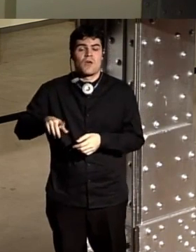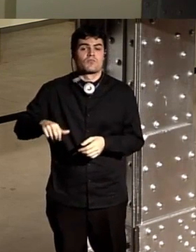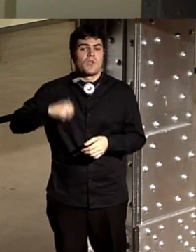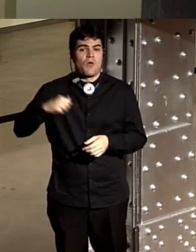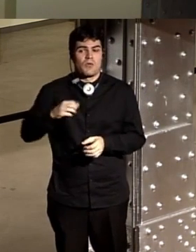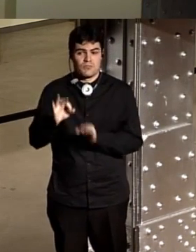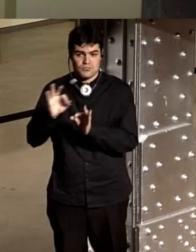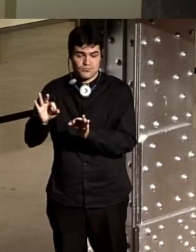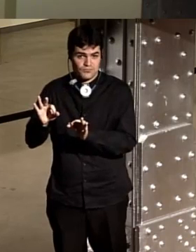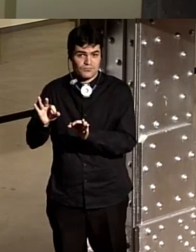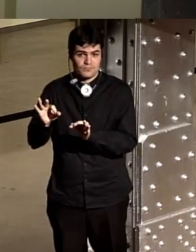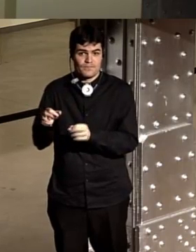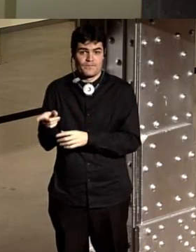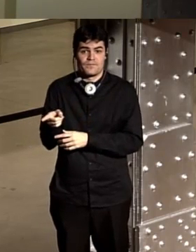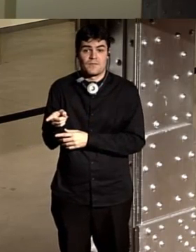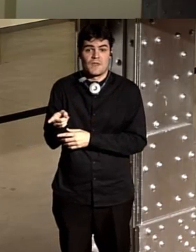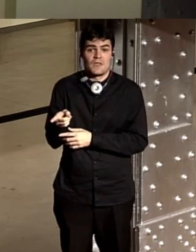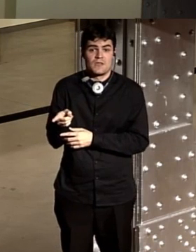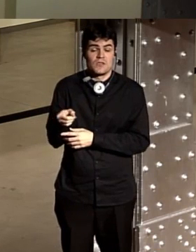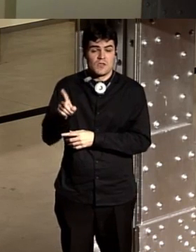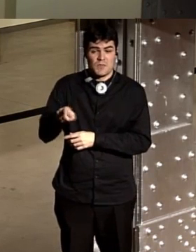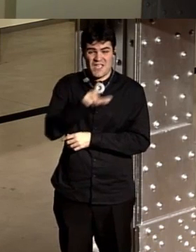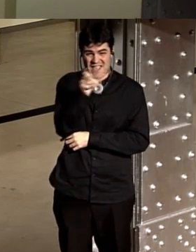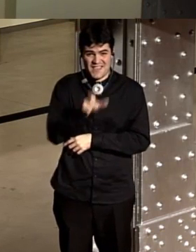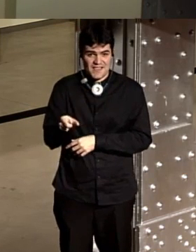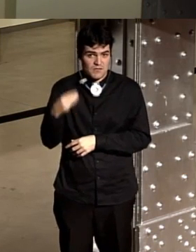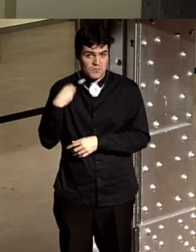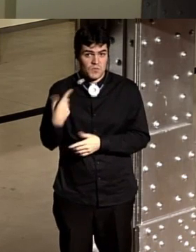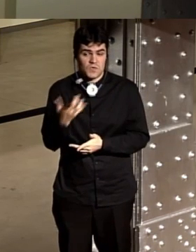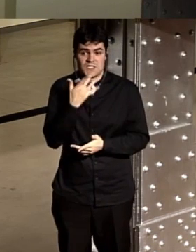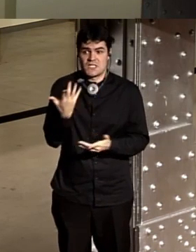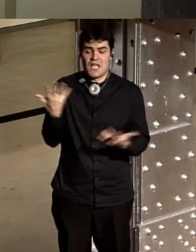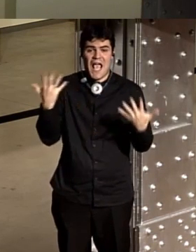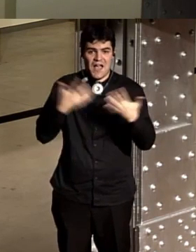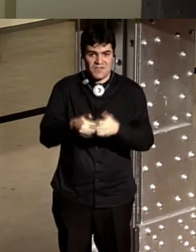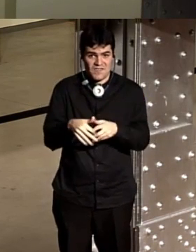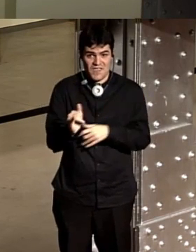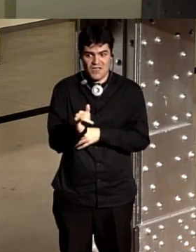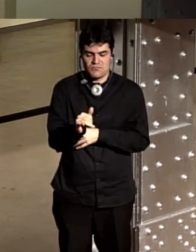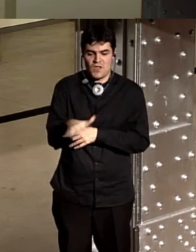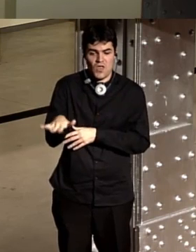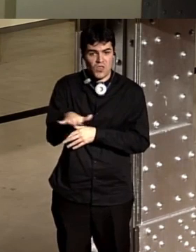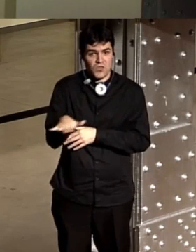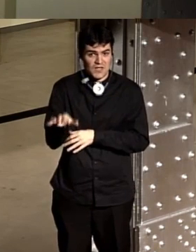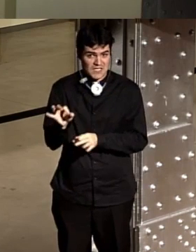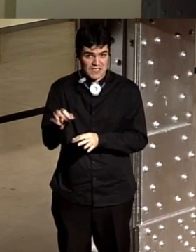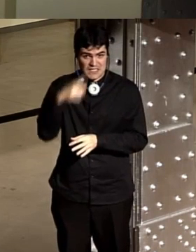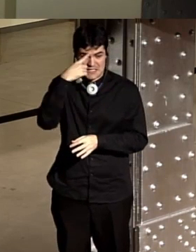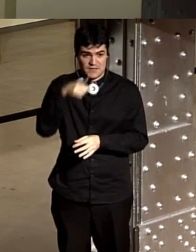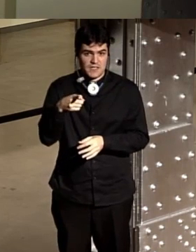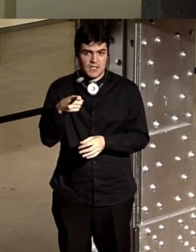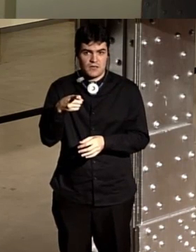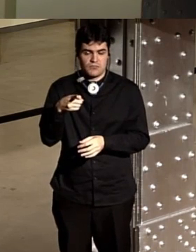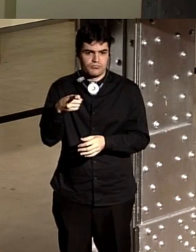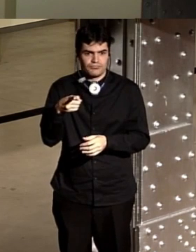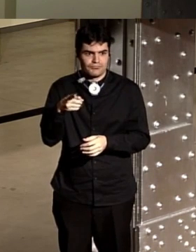Islamabad, como Kinshasa, y también en Italia pasa. Si tenéis cualquier accidente en estos países, si estáis consciente, hay que decir al